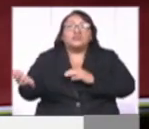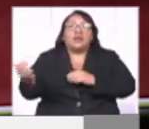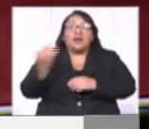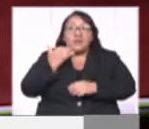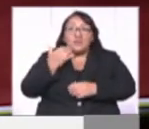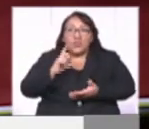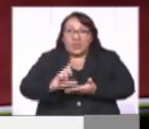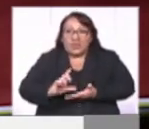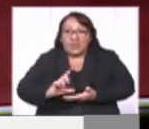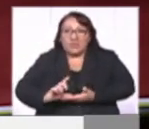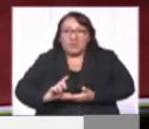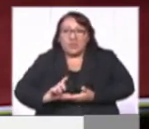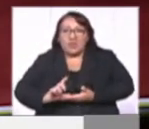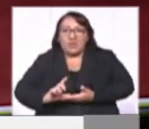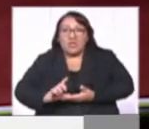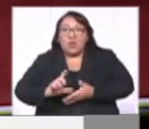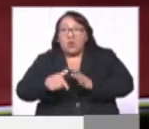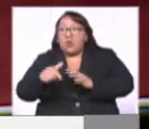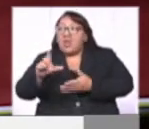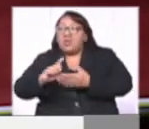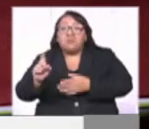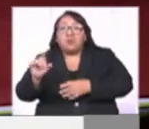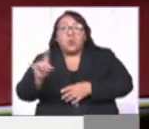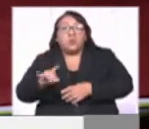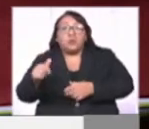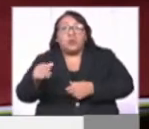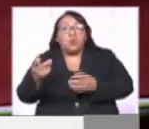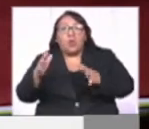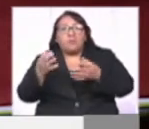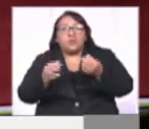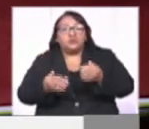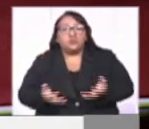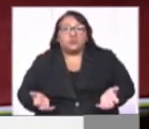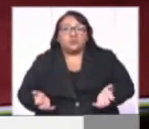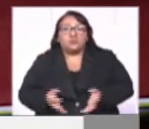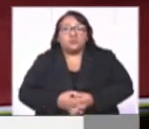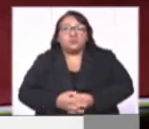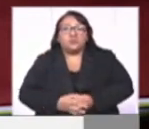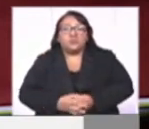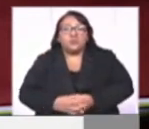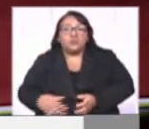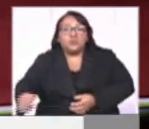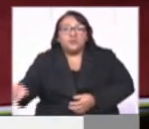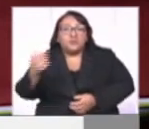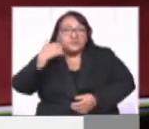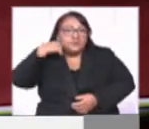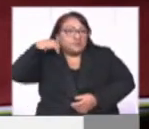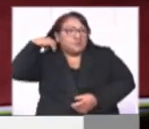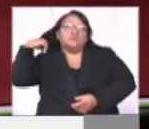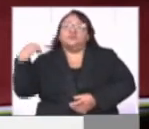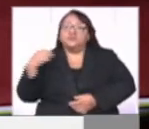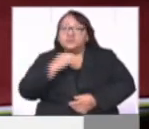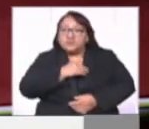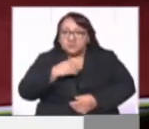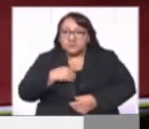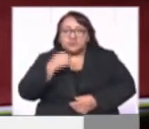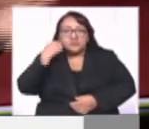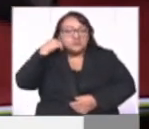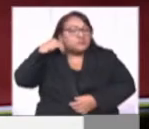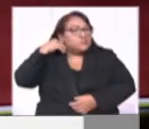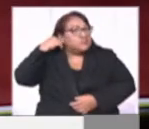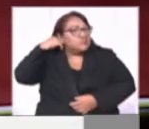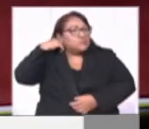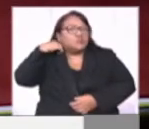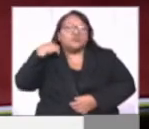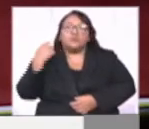la escuela técnica. A la final en Lima ya no funcionaba bien, porque no hay presupuesto. O sea, el asunto es que lo entiende el Ejecutivo, tiene que haber presupuesto, y